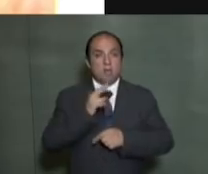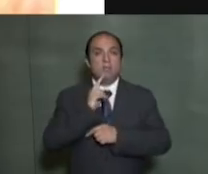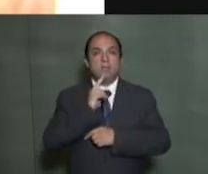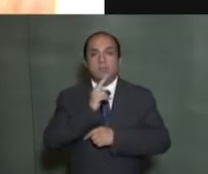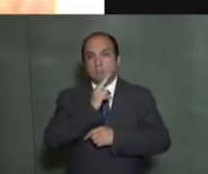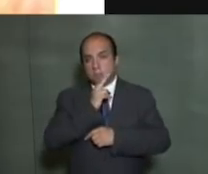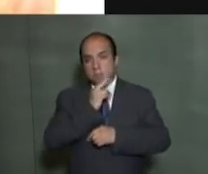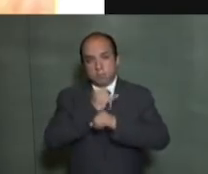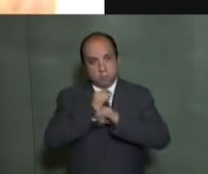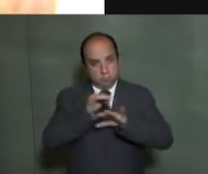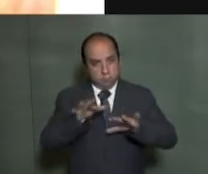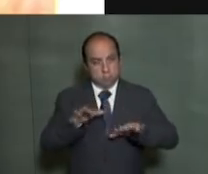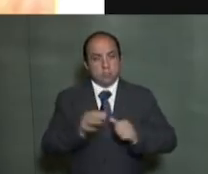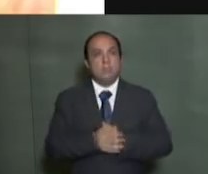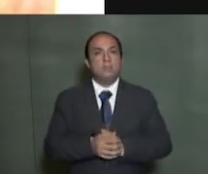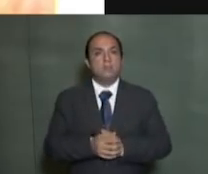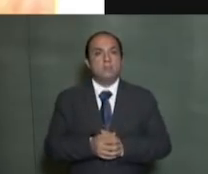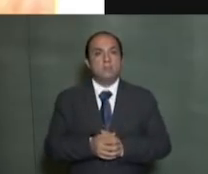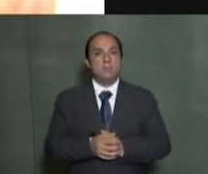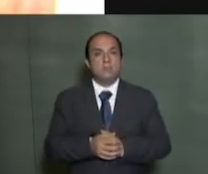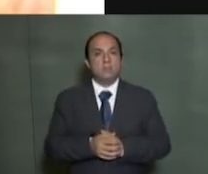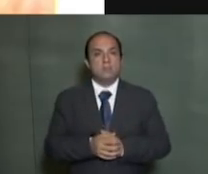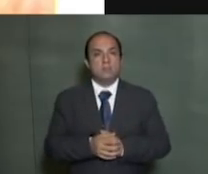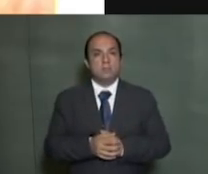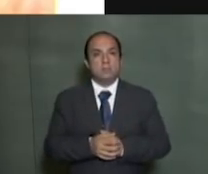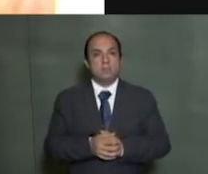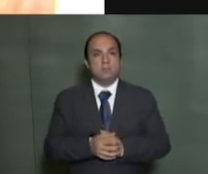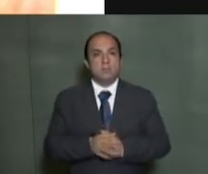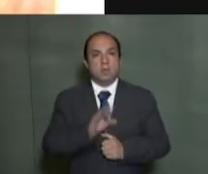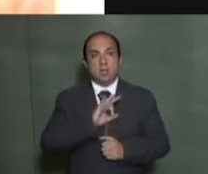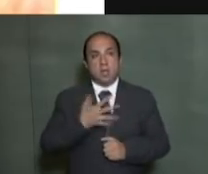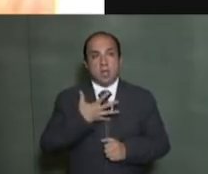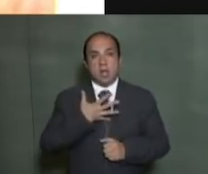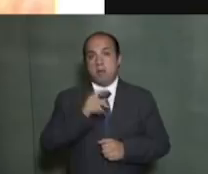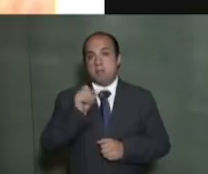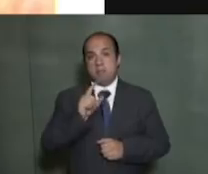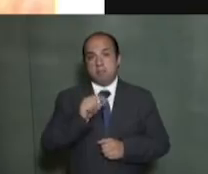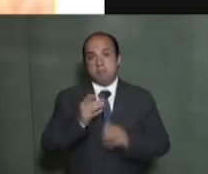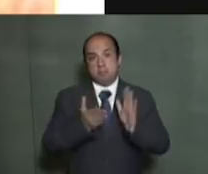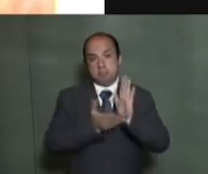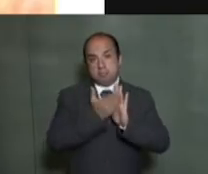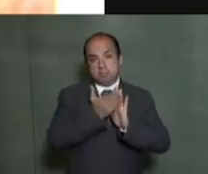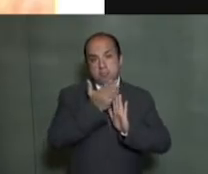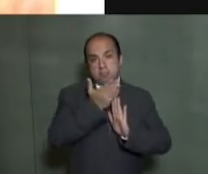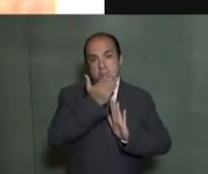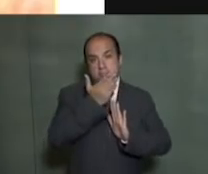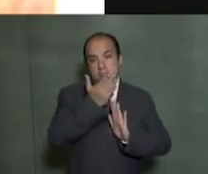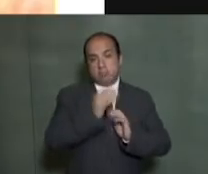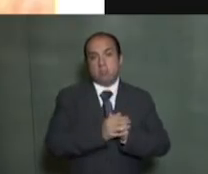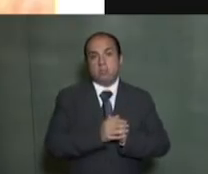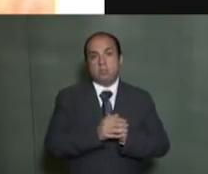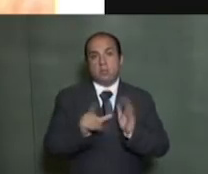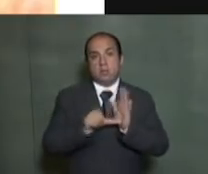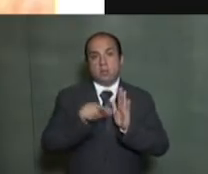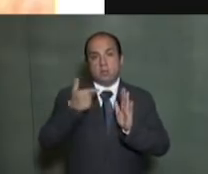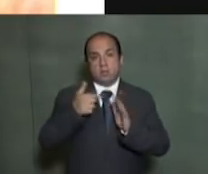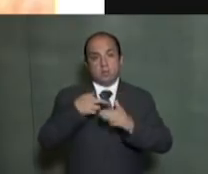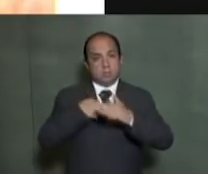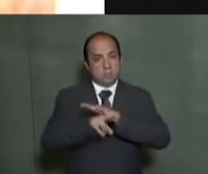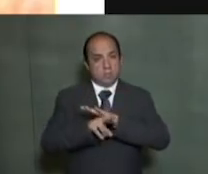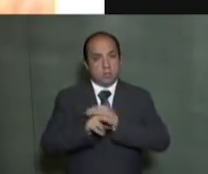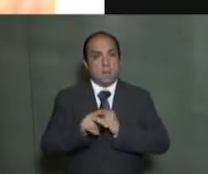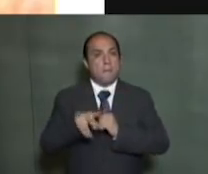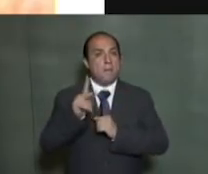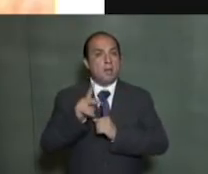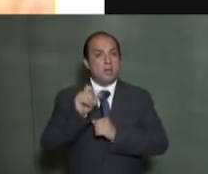noticia que pudieran venir desde la propia construcción de la línea 12 del metro. Sin